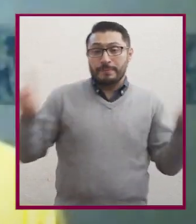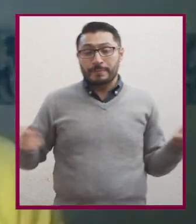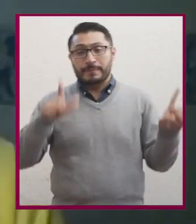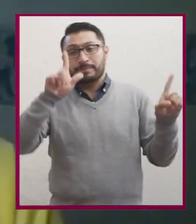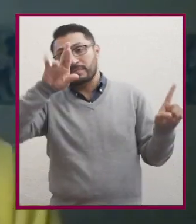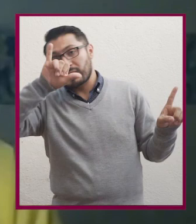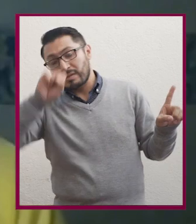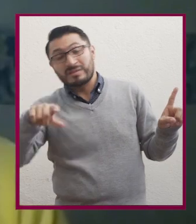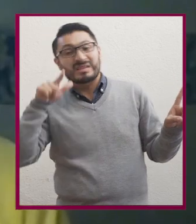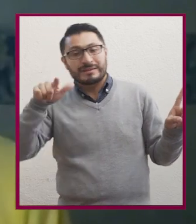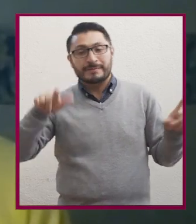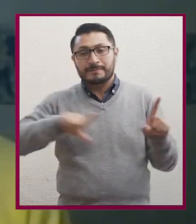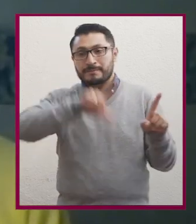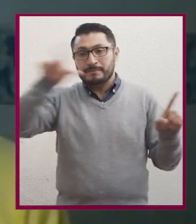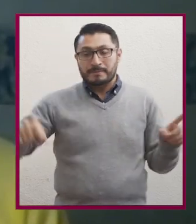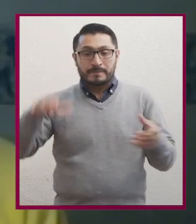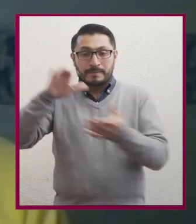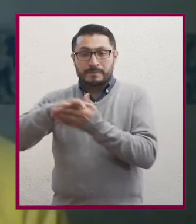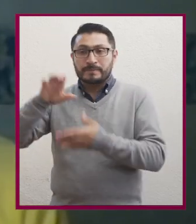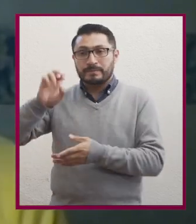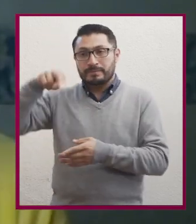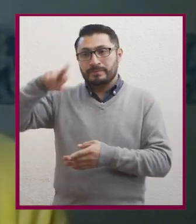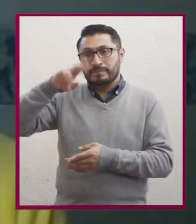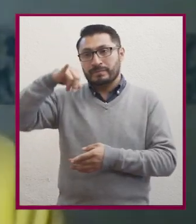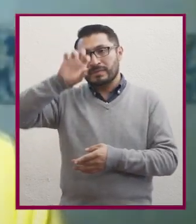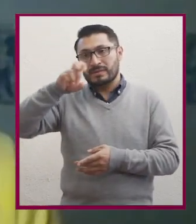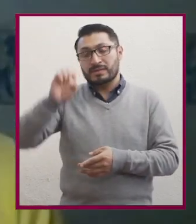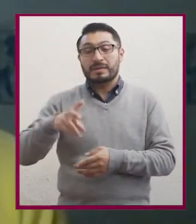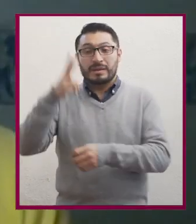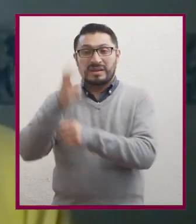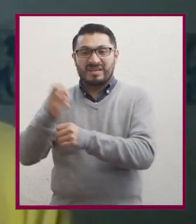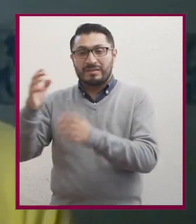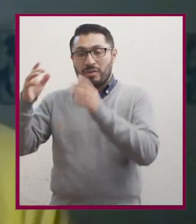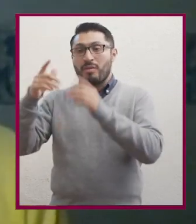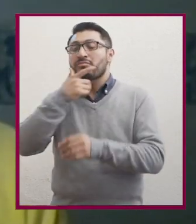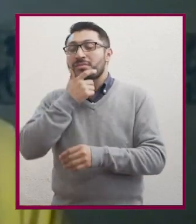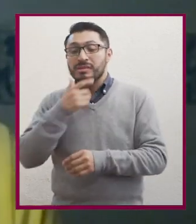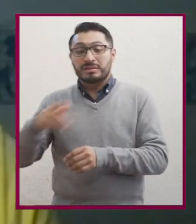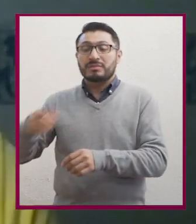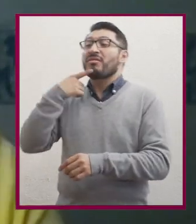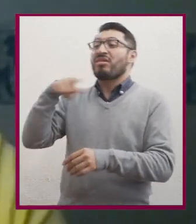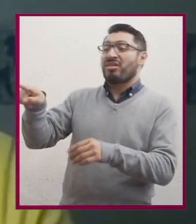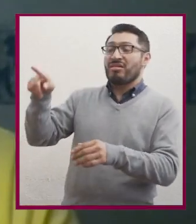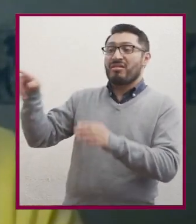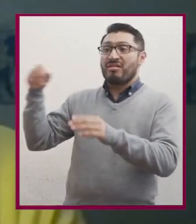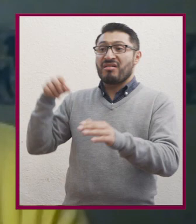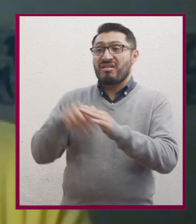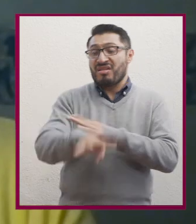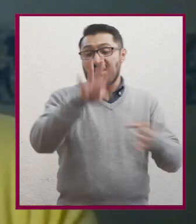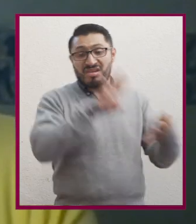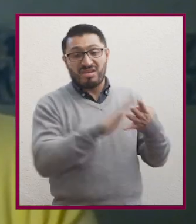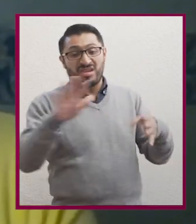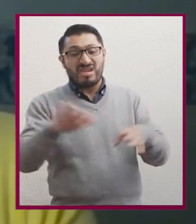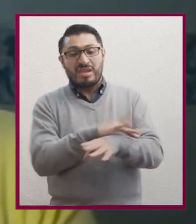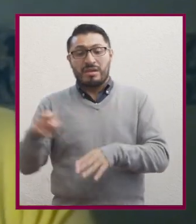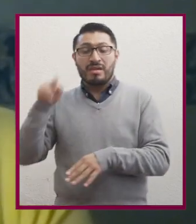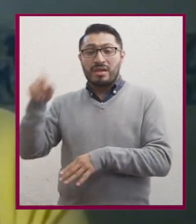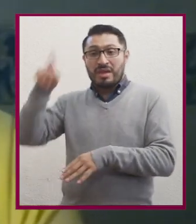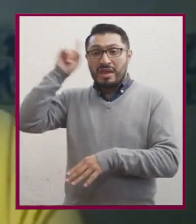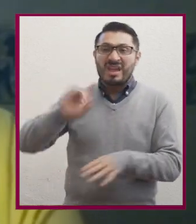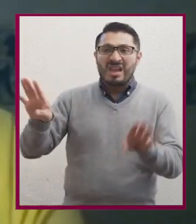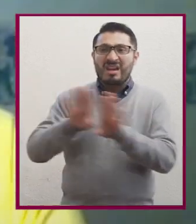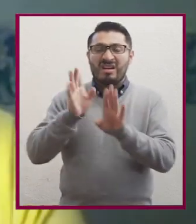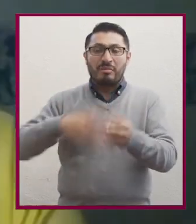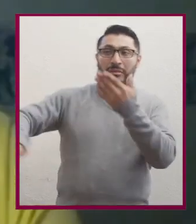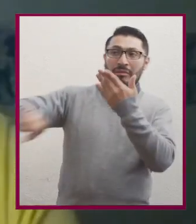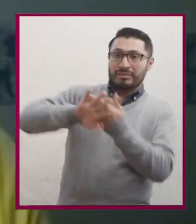XVII y posteriormente se casó con Enrique II de Inglaterra, quien terminó acusándola y encerrándola porque decía que se había rebelado